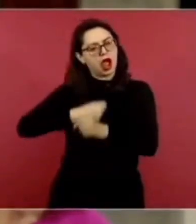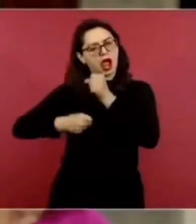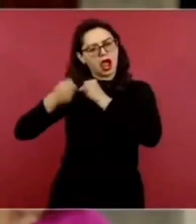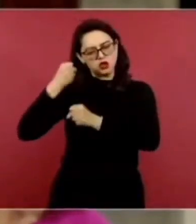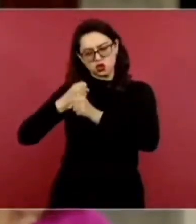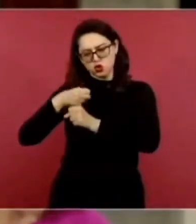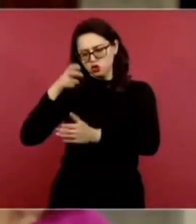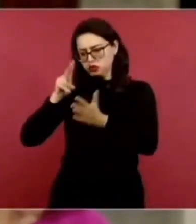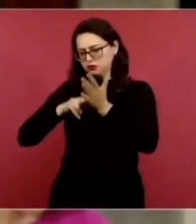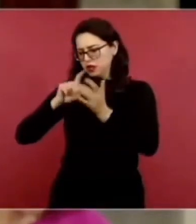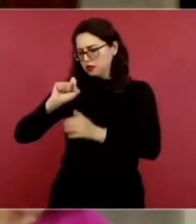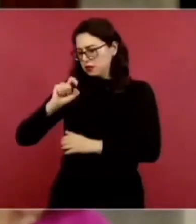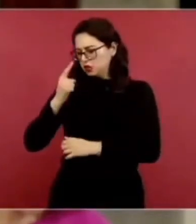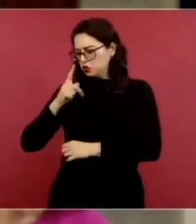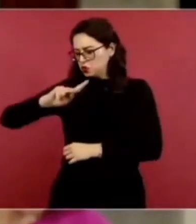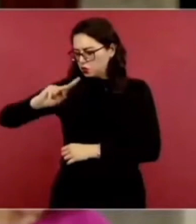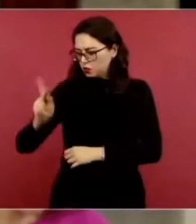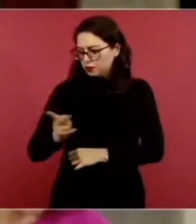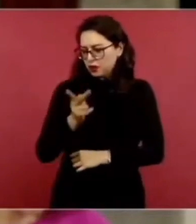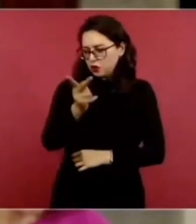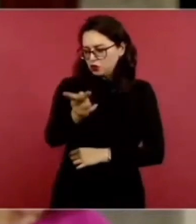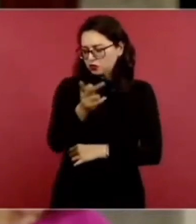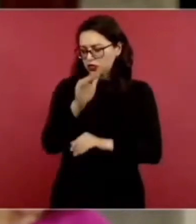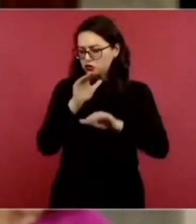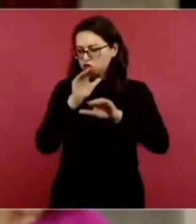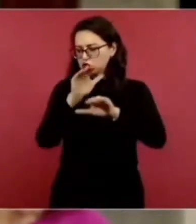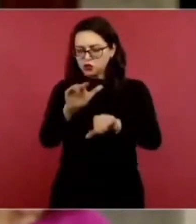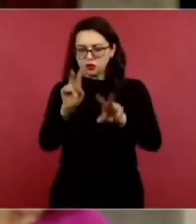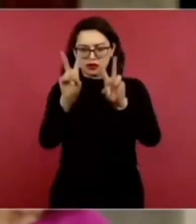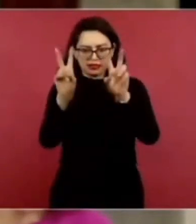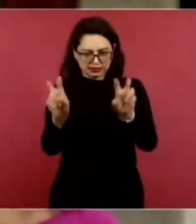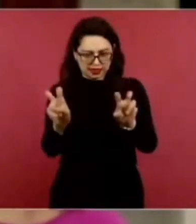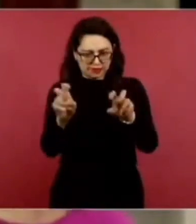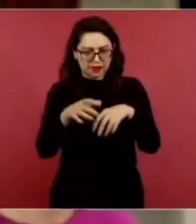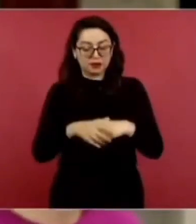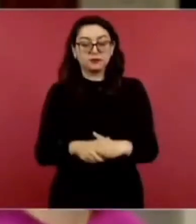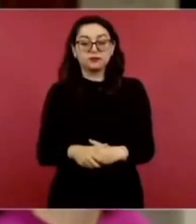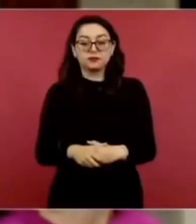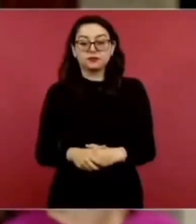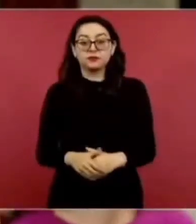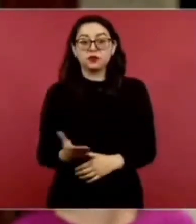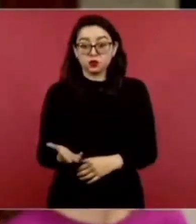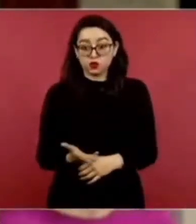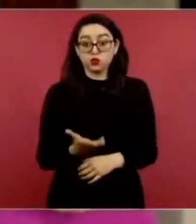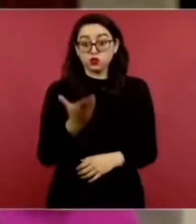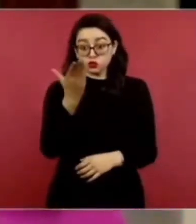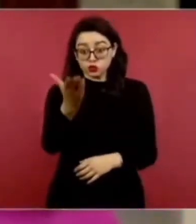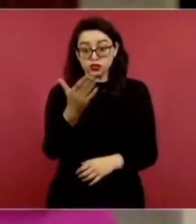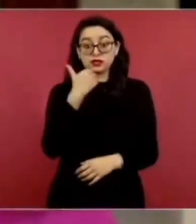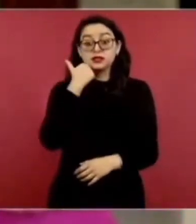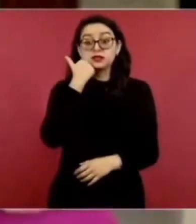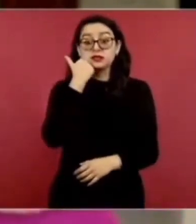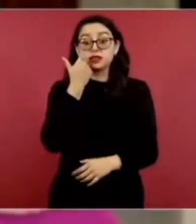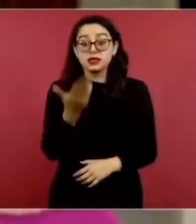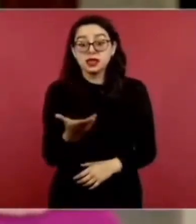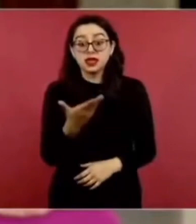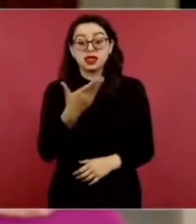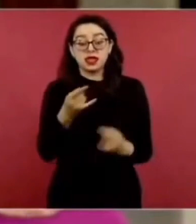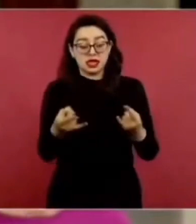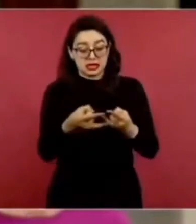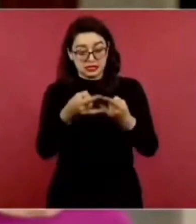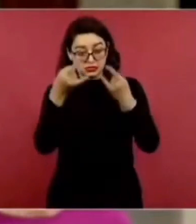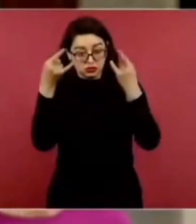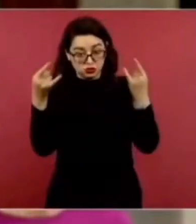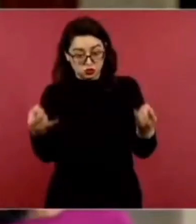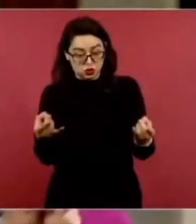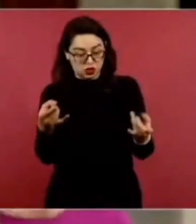del 2021, la cual era si a usted le gustaría pasar a la historia como presidente de la salud, homologándole un